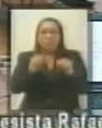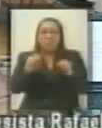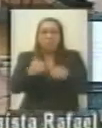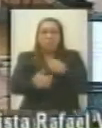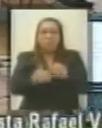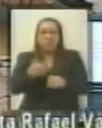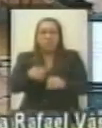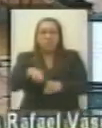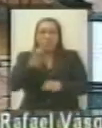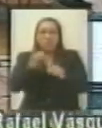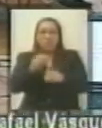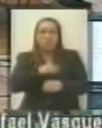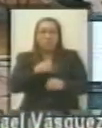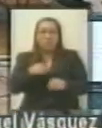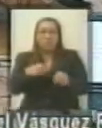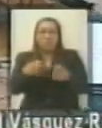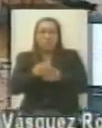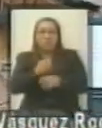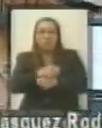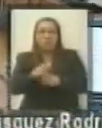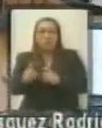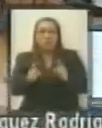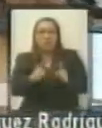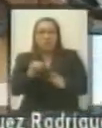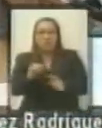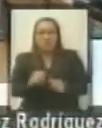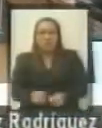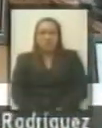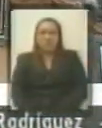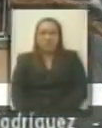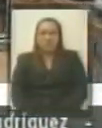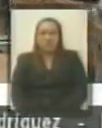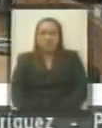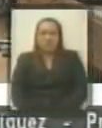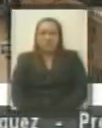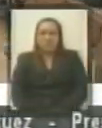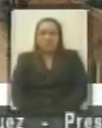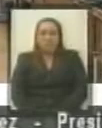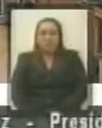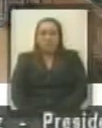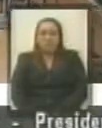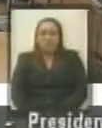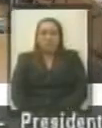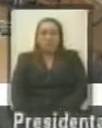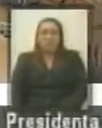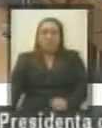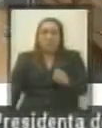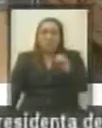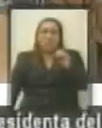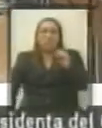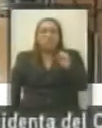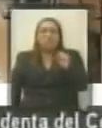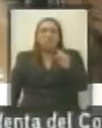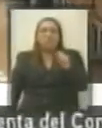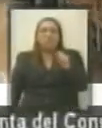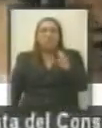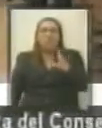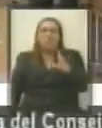proceso de selección de los miembros del Consejo Directivo y de Opsitel y Ocitran, dispuestas por la resolución ministerial